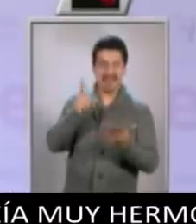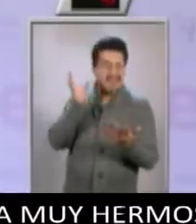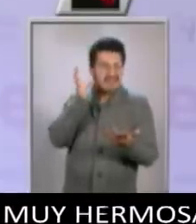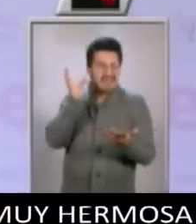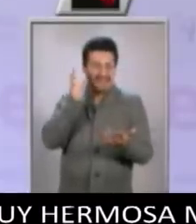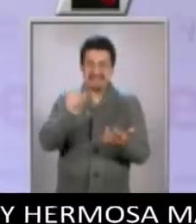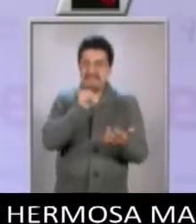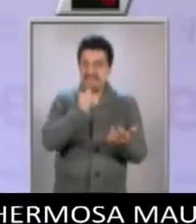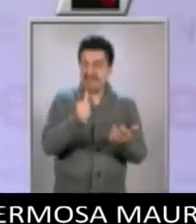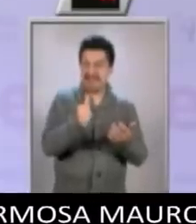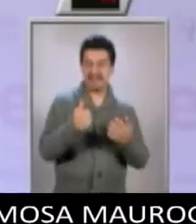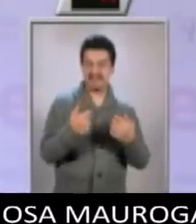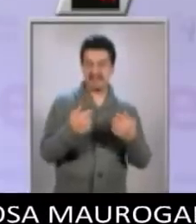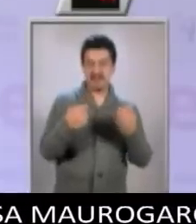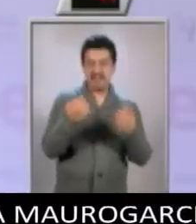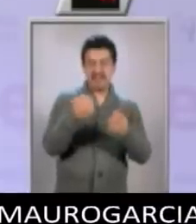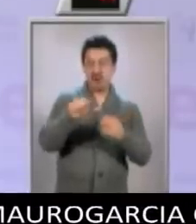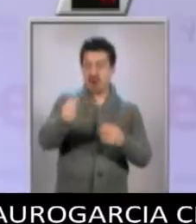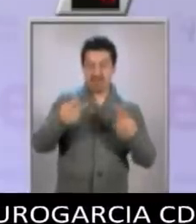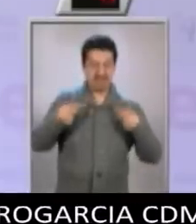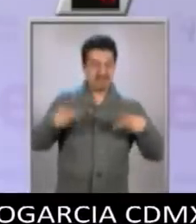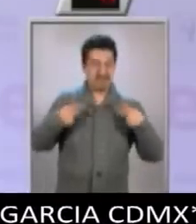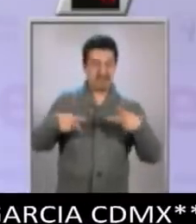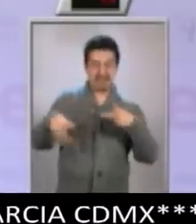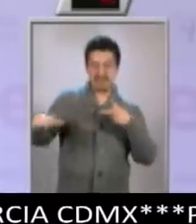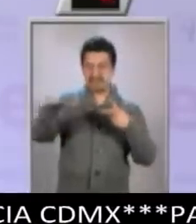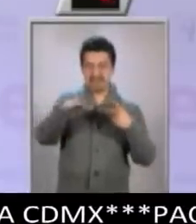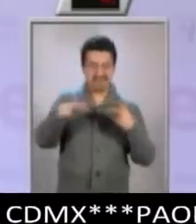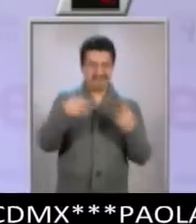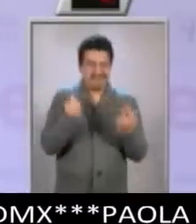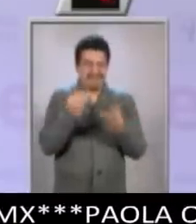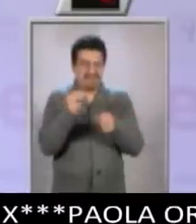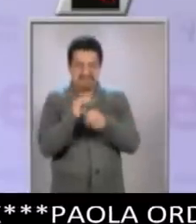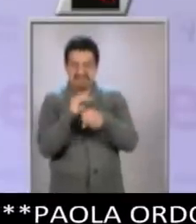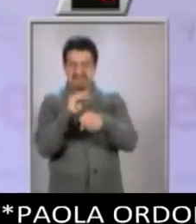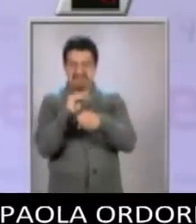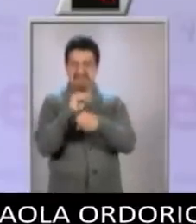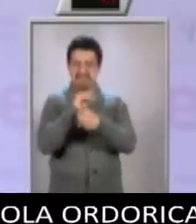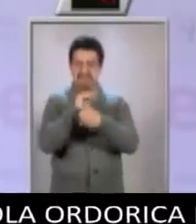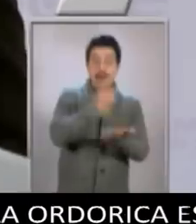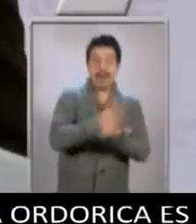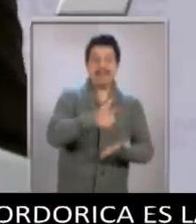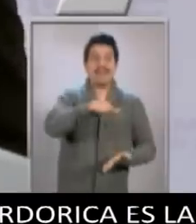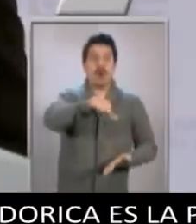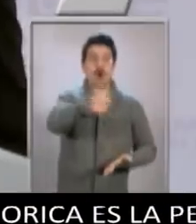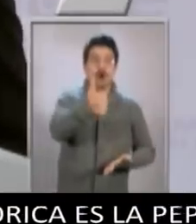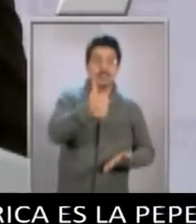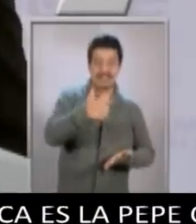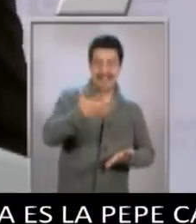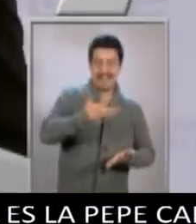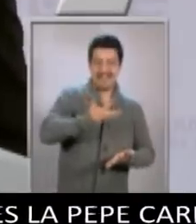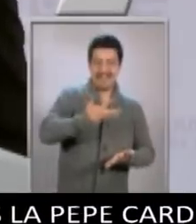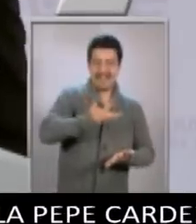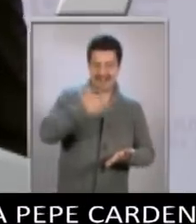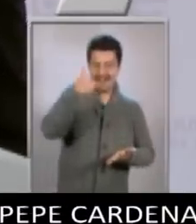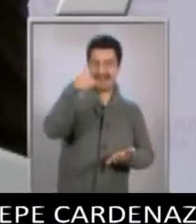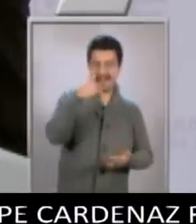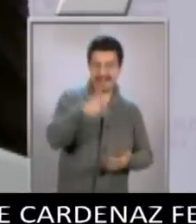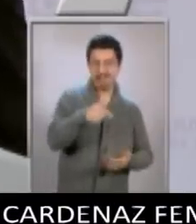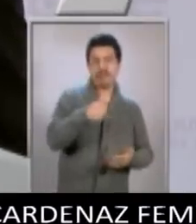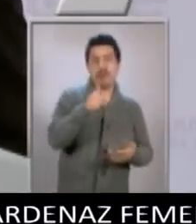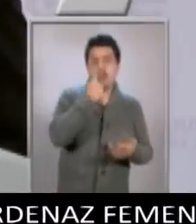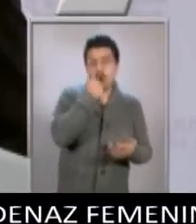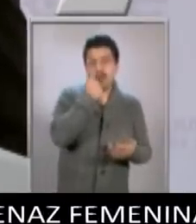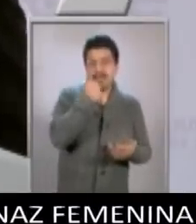cuáles iban en qué, en cuál de los dos debates. Y ya, pues yo llegué a